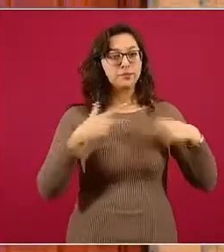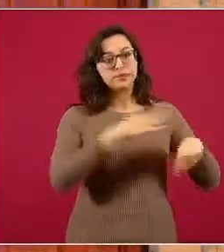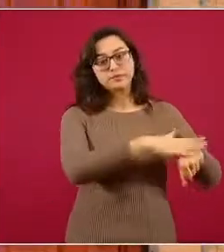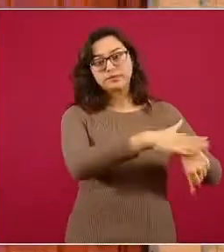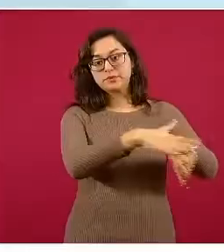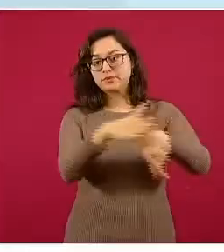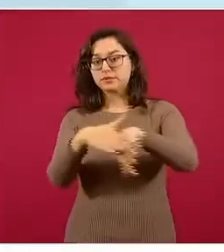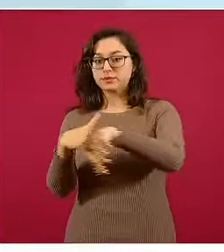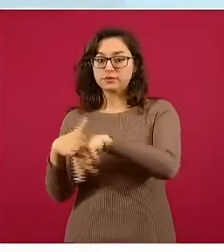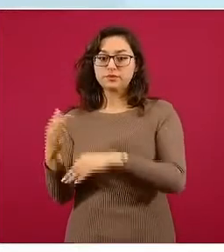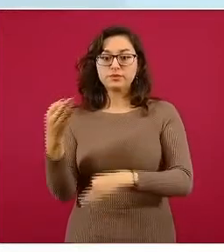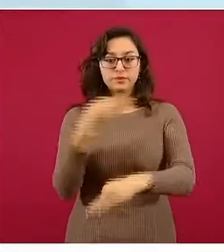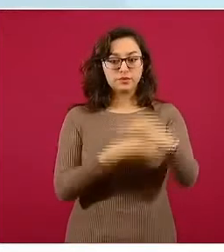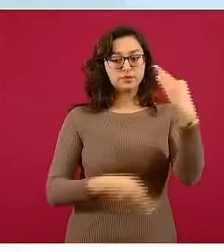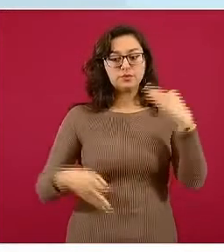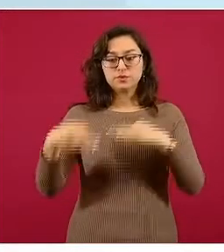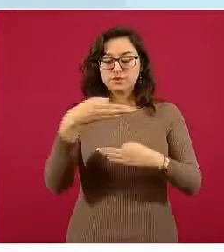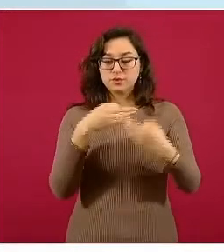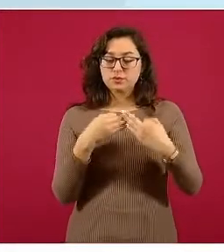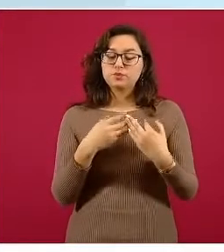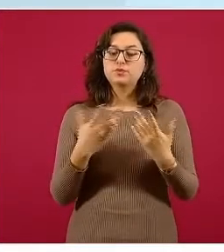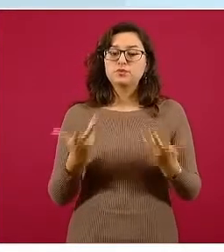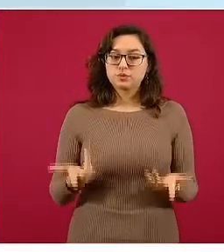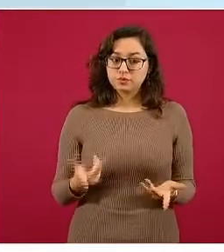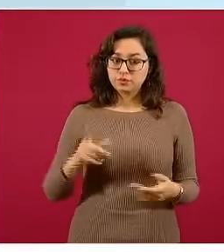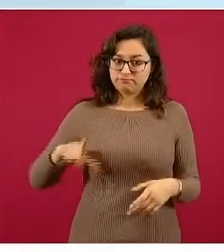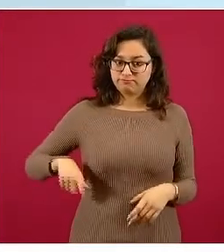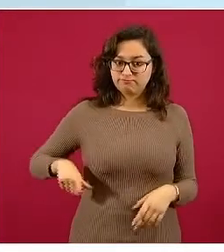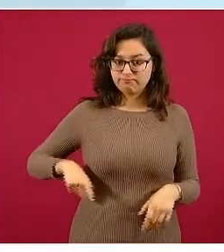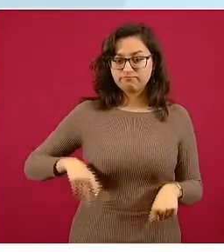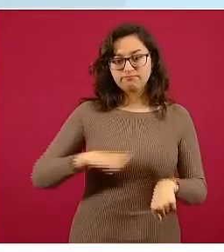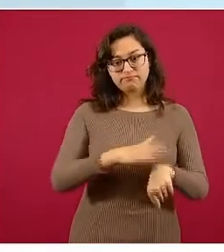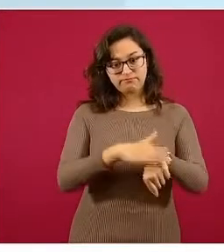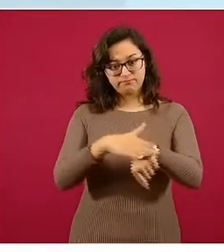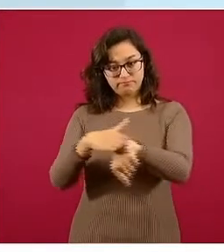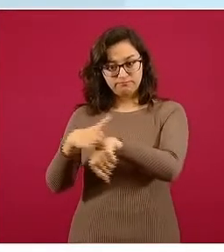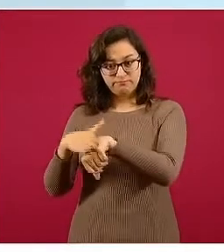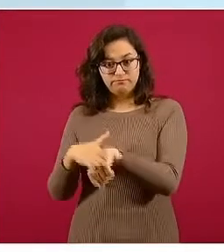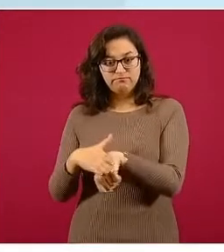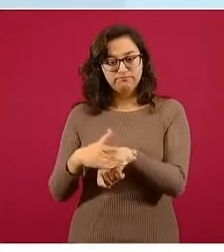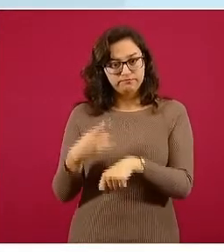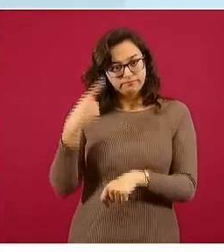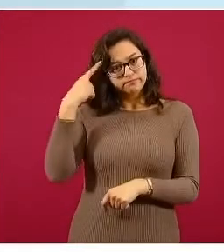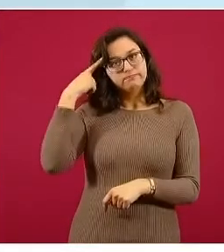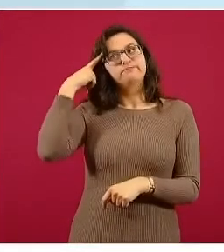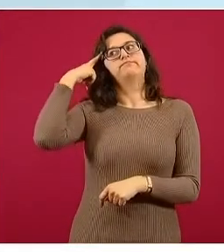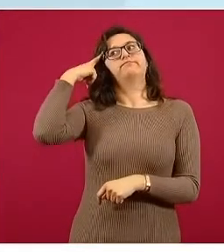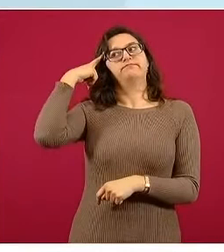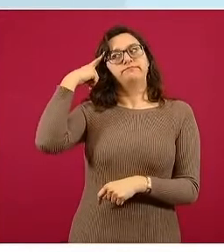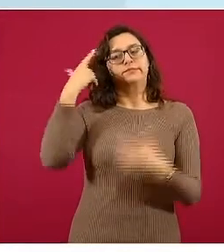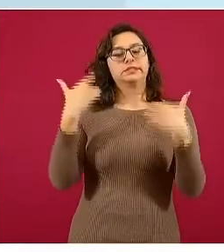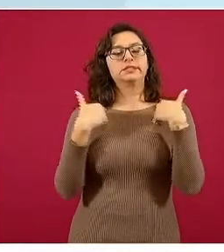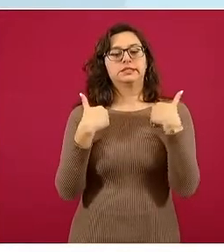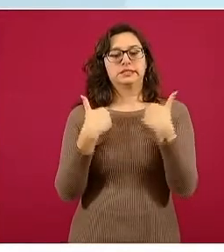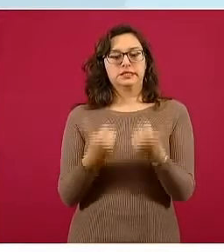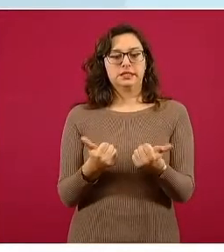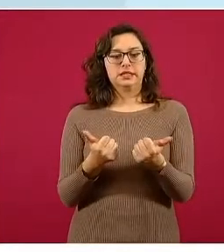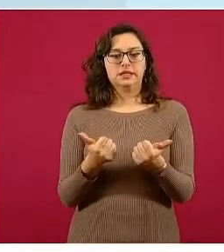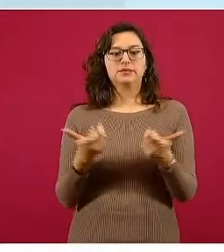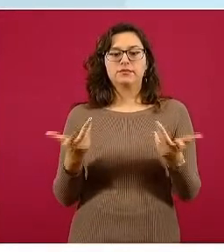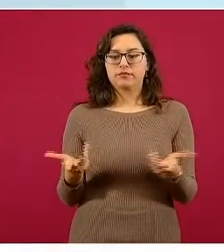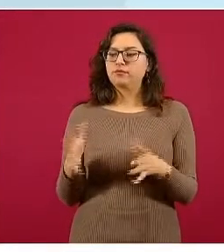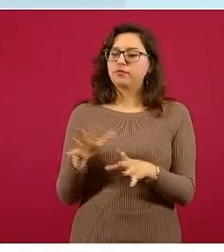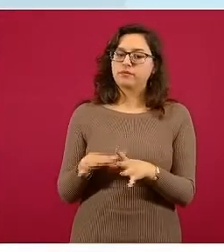y lógicamente desde el gobierno a poder contribuir con la concientización de procurar siempre